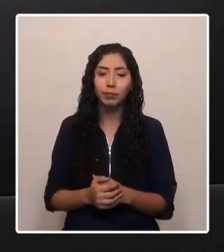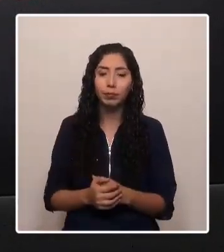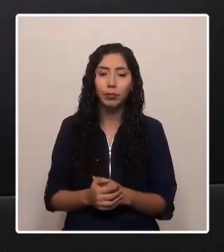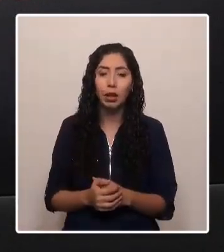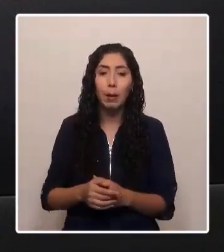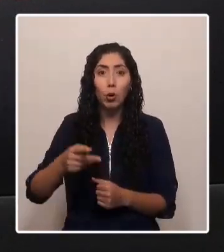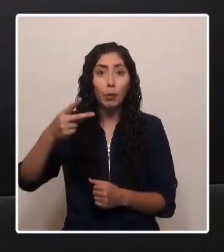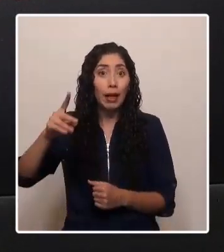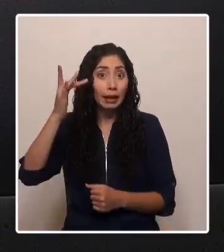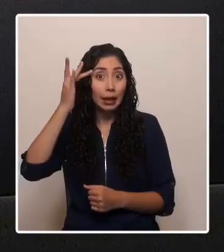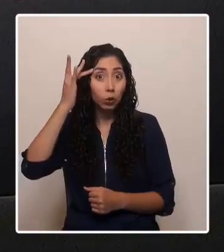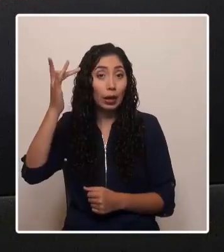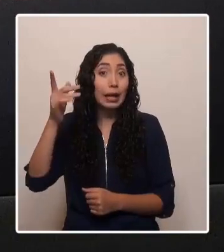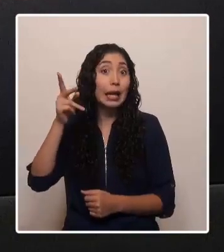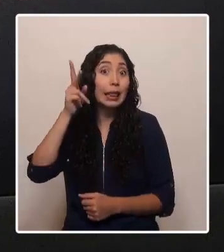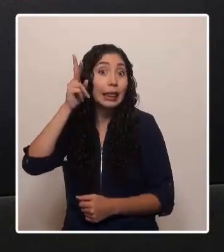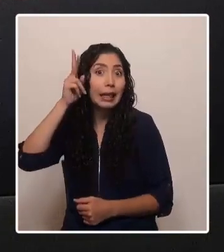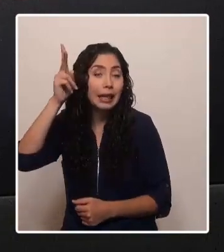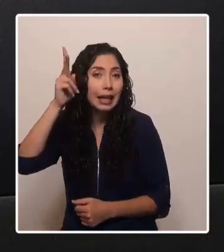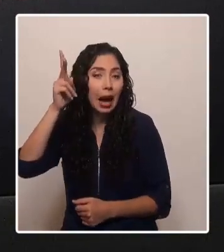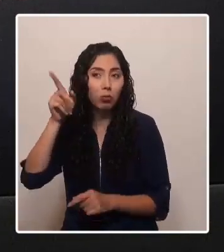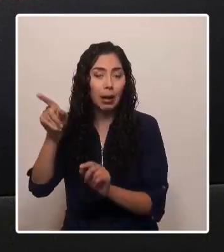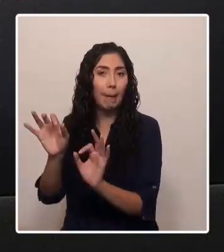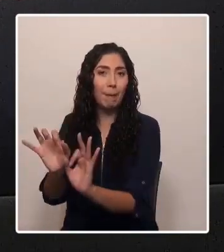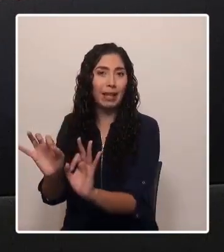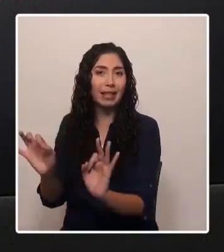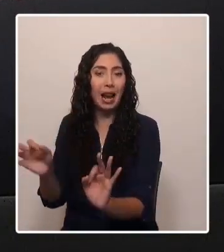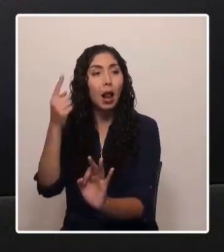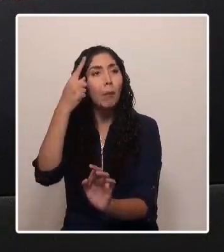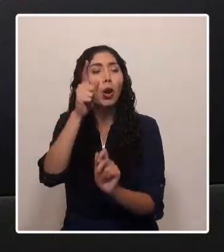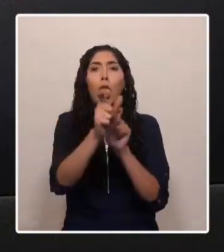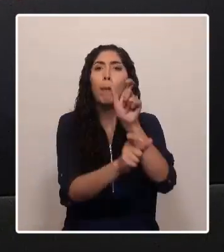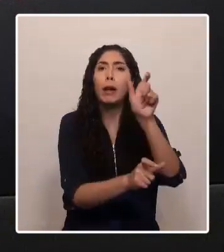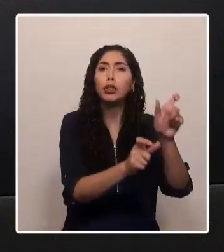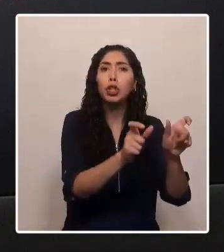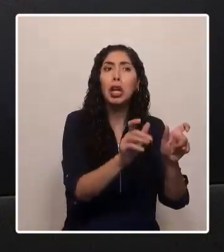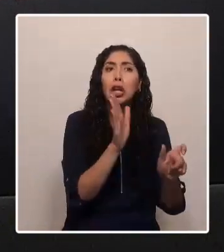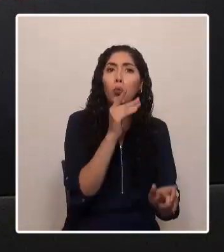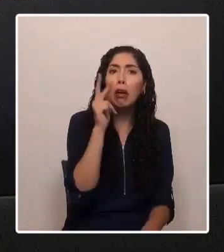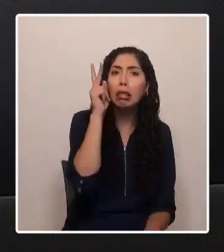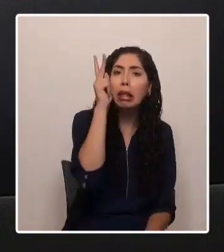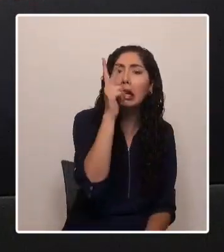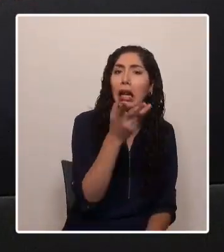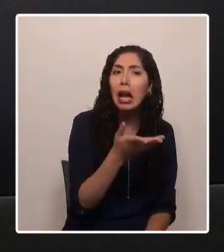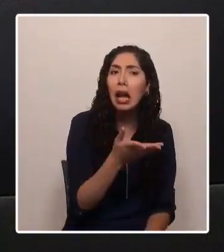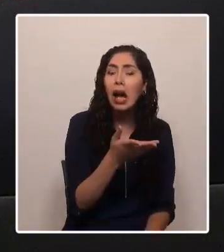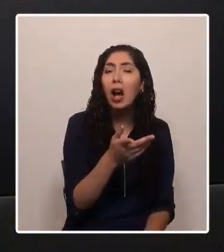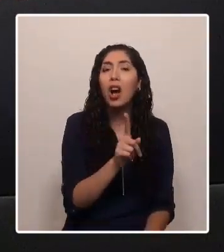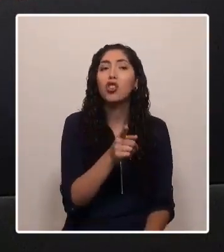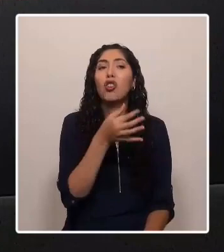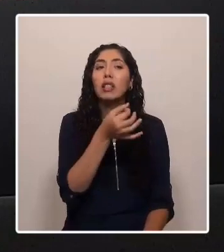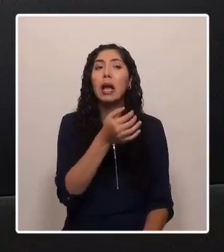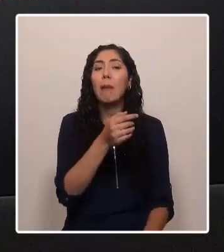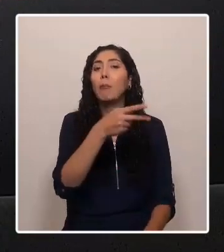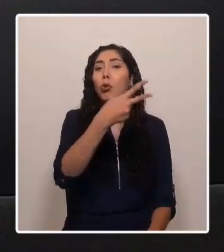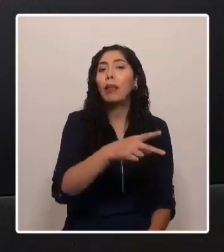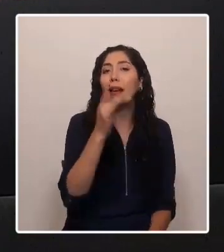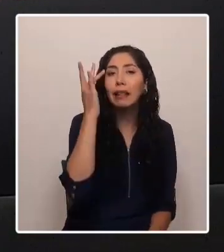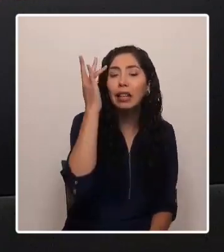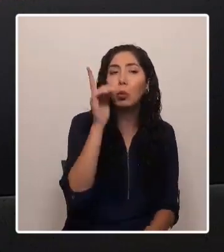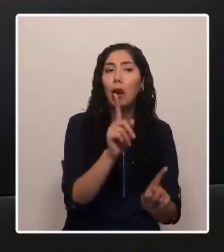intelectual indígena, pero para el resto de los mortales que no cuentan con su pureza racial, se evita hablar de propiedad intelectual, se